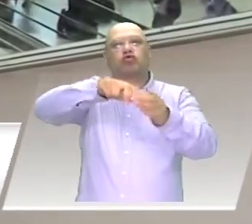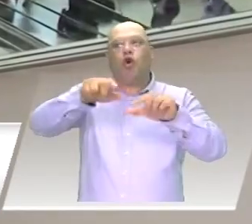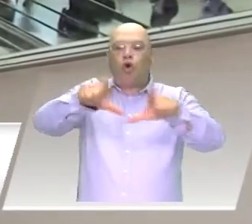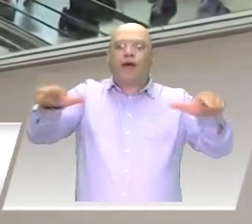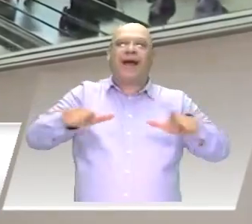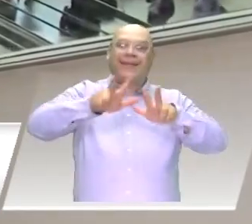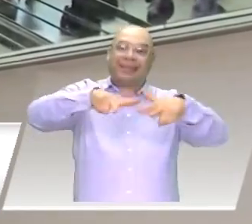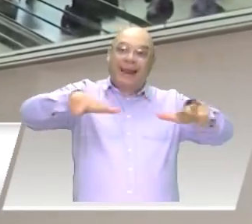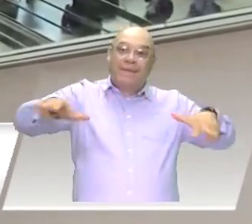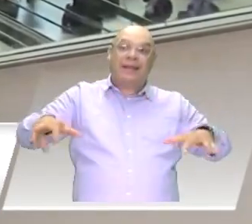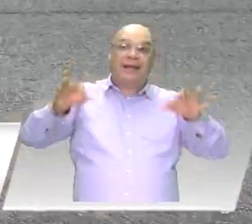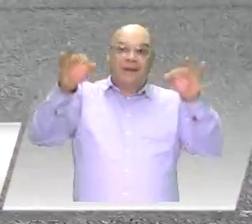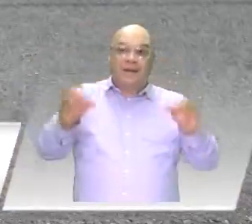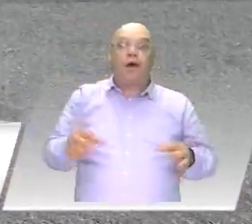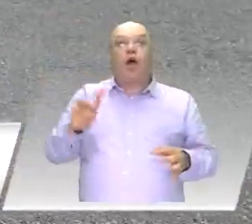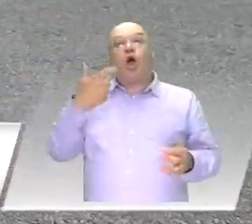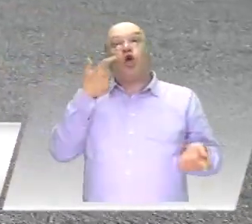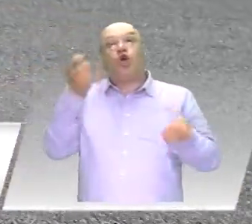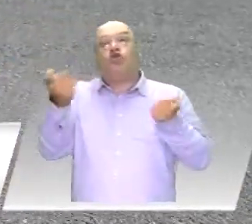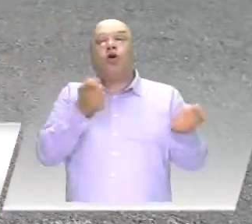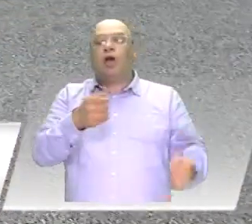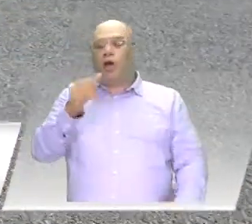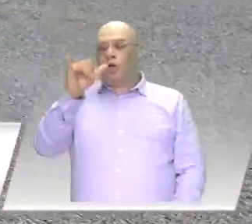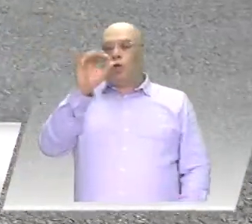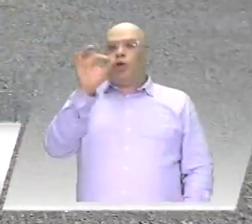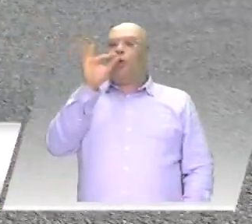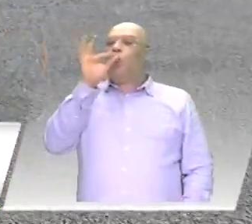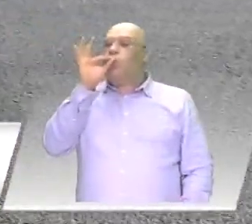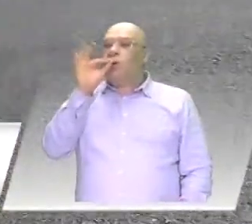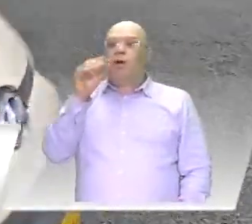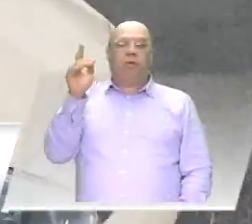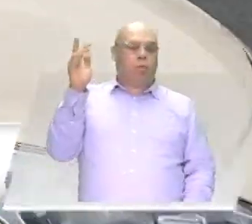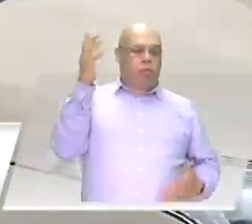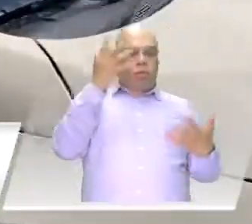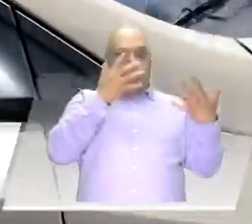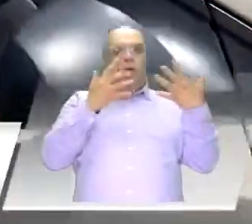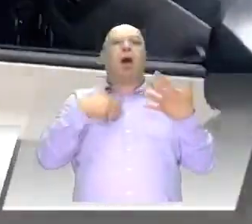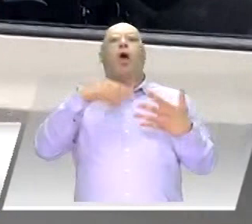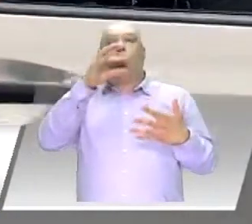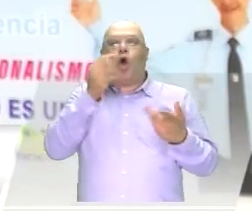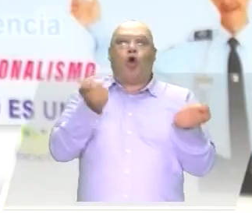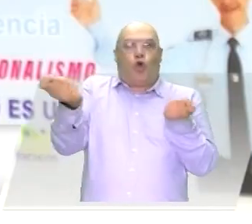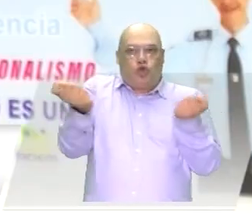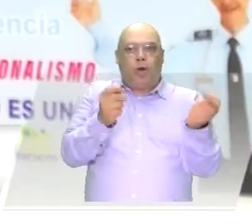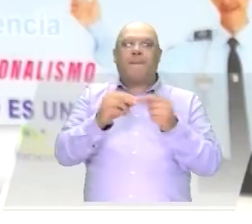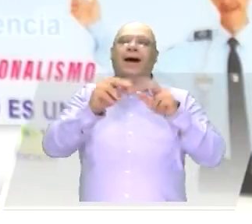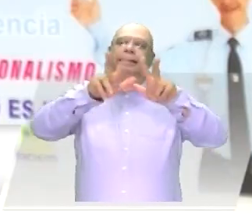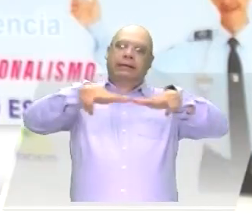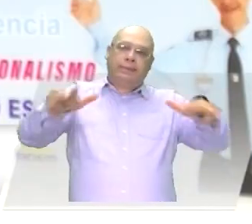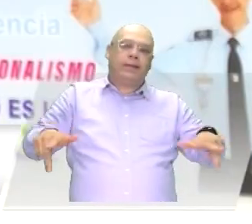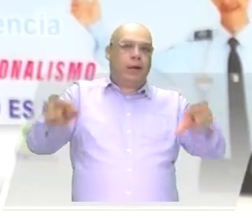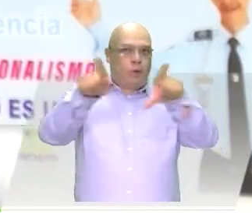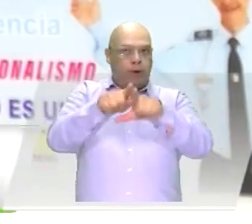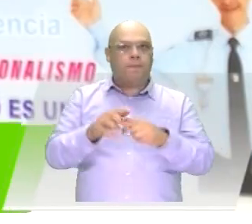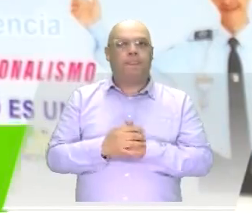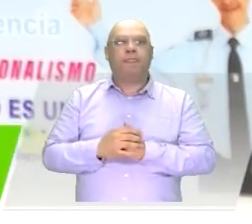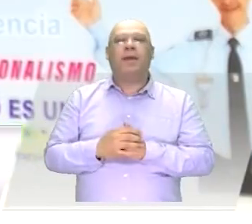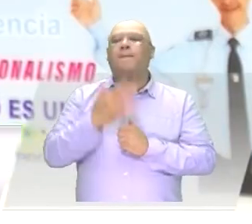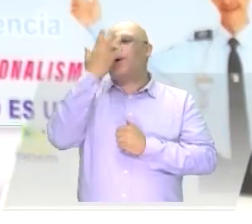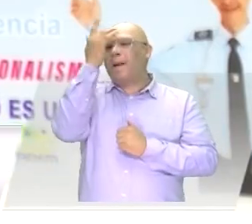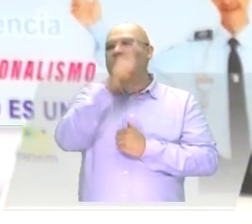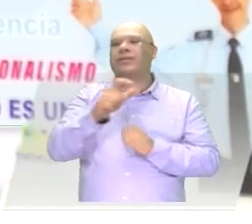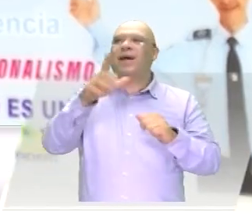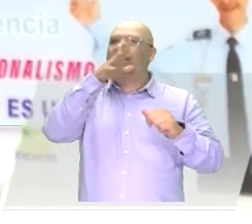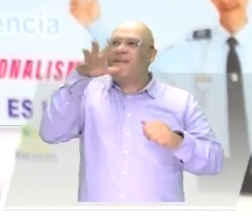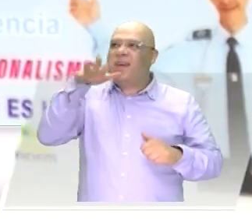Se espera controles de embriaguez en Las Palmas, la autopista norte y sur y las terminales de transporte terrestre. Como hay tanta gente por fuera en sus fincas y en otras